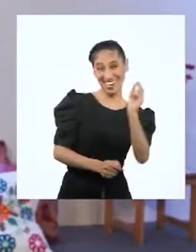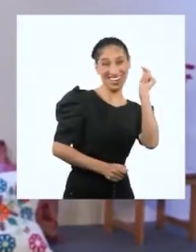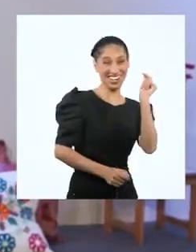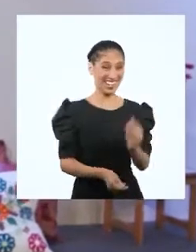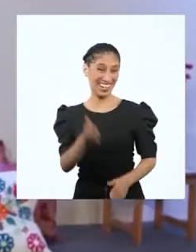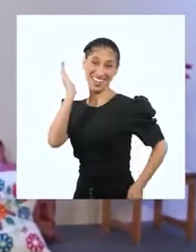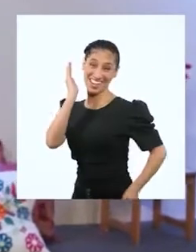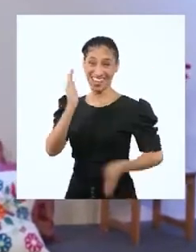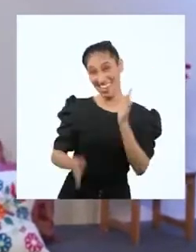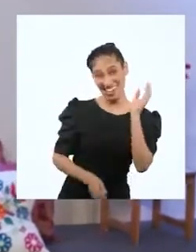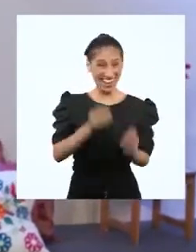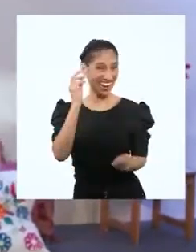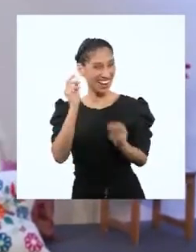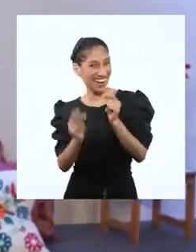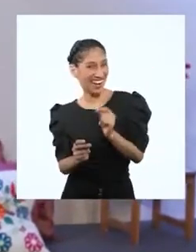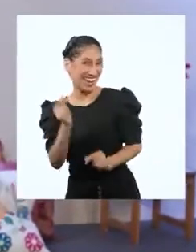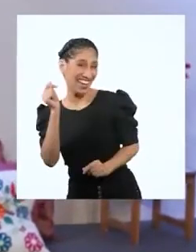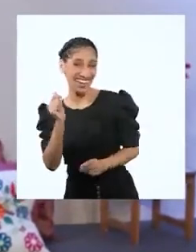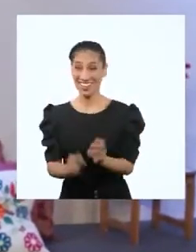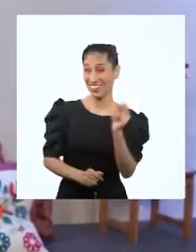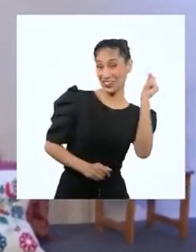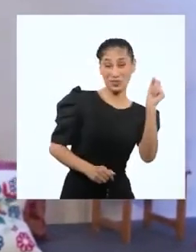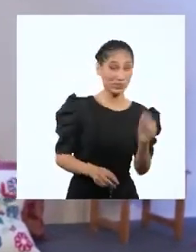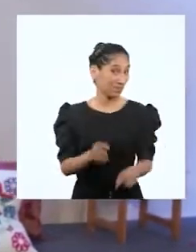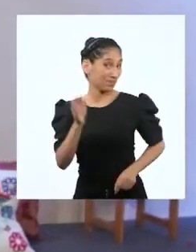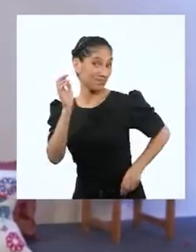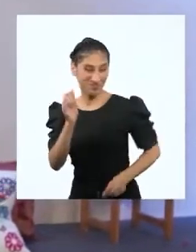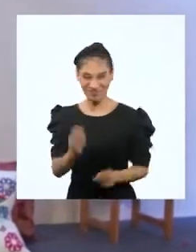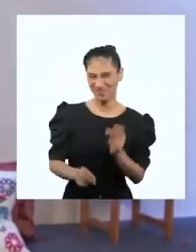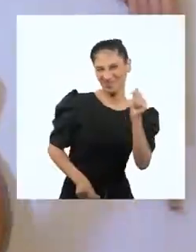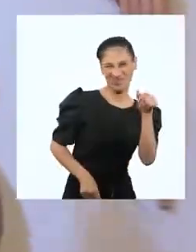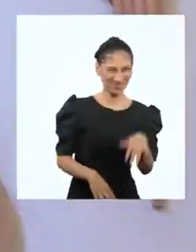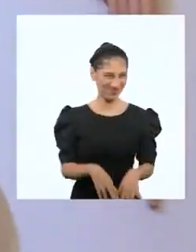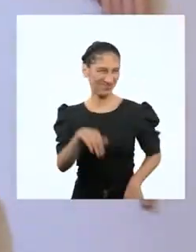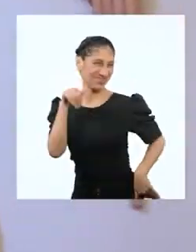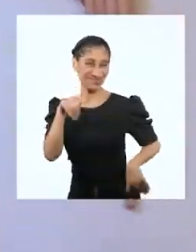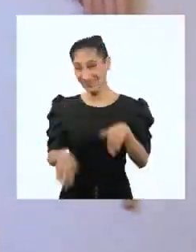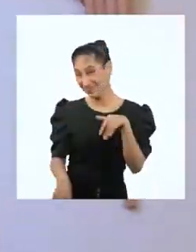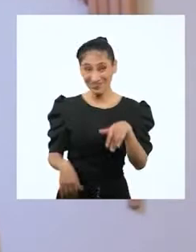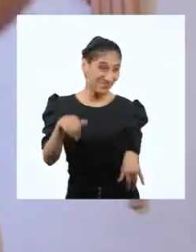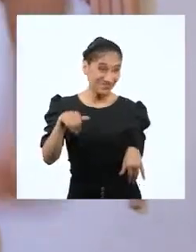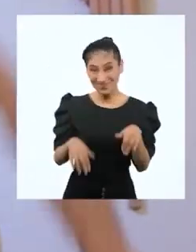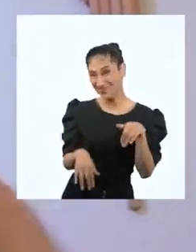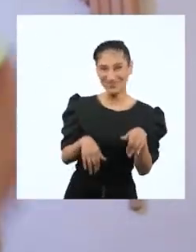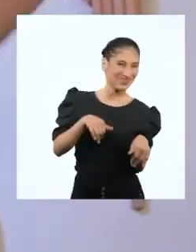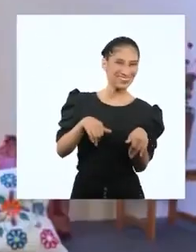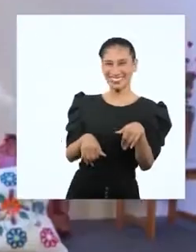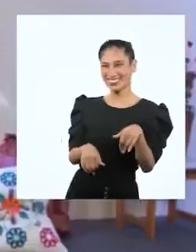Shoot, shoot, shoot, shoot, shoot, shoot, shoot, shoot, shoot.